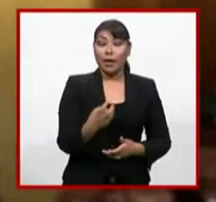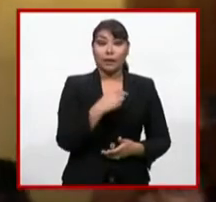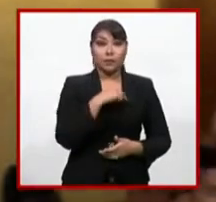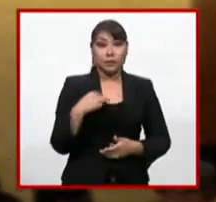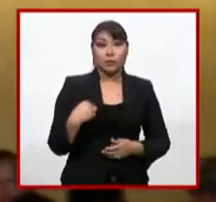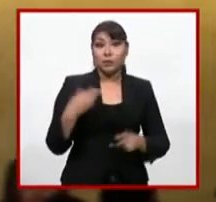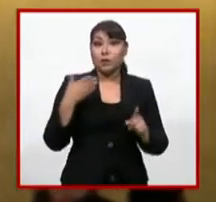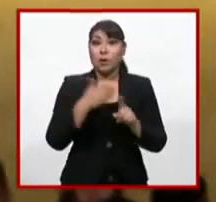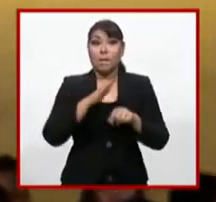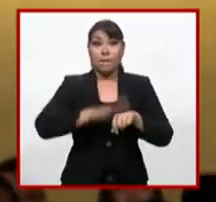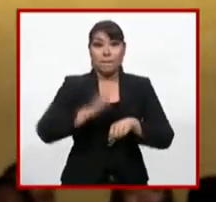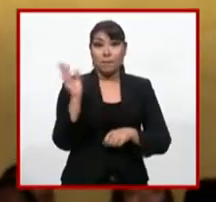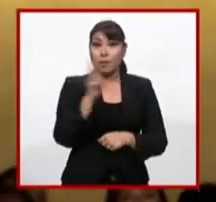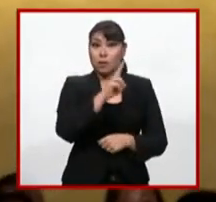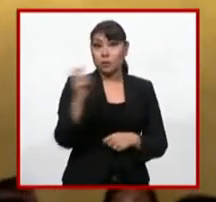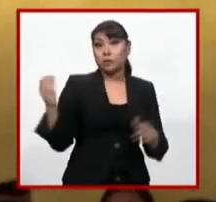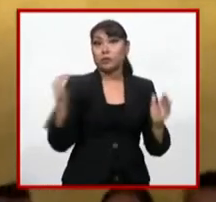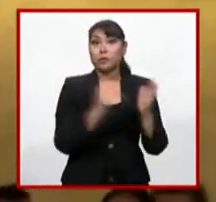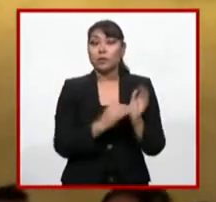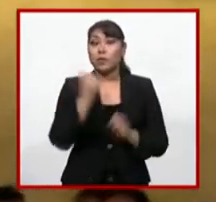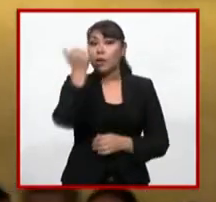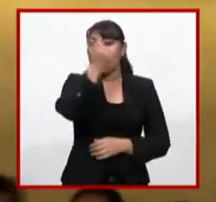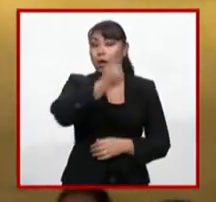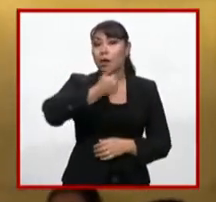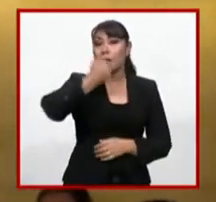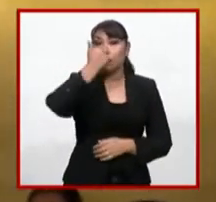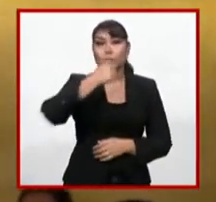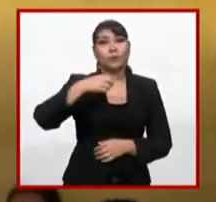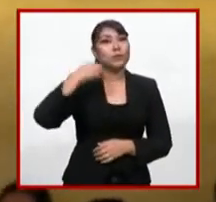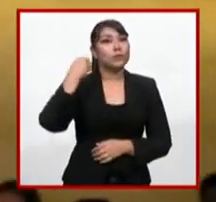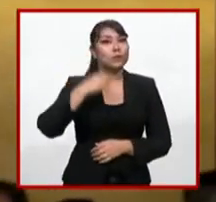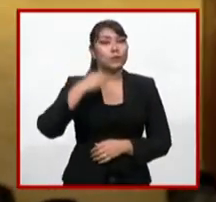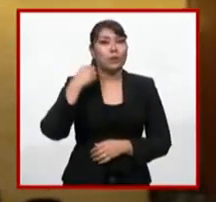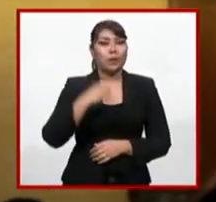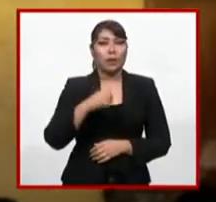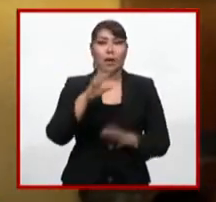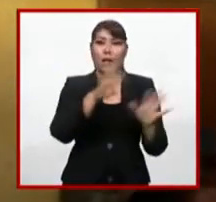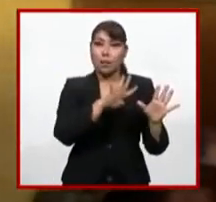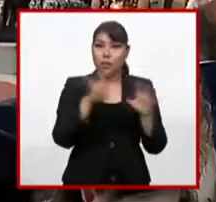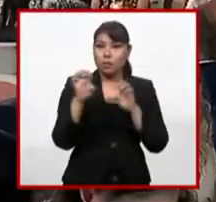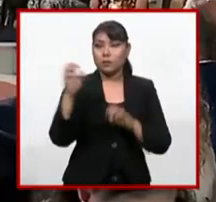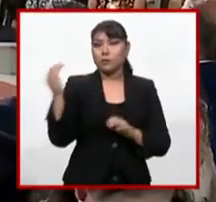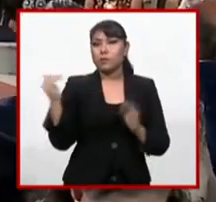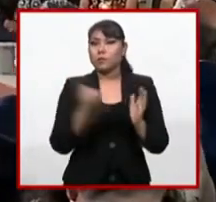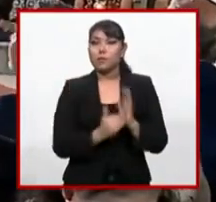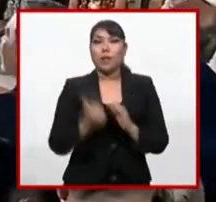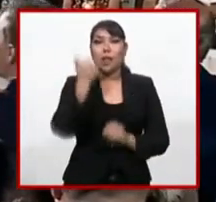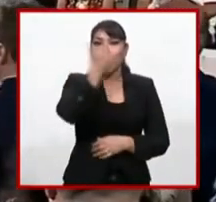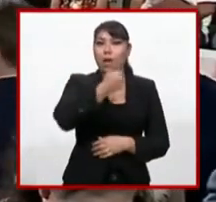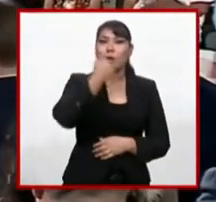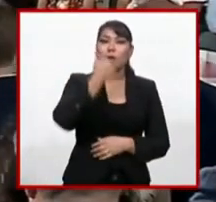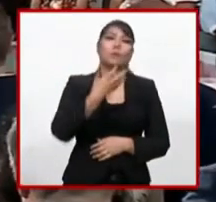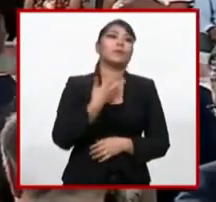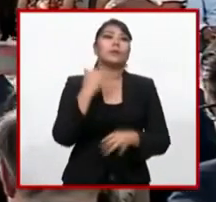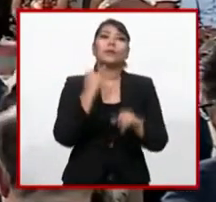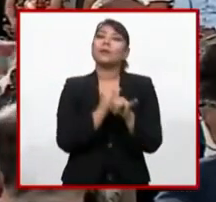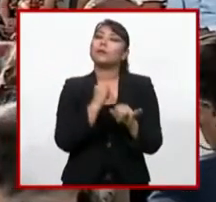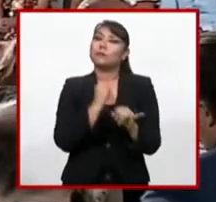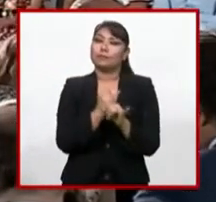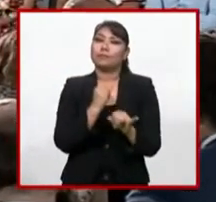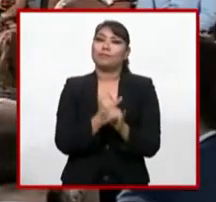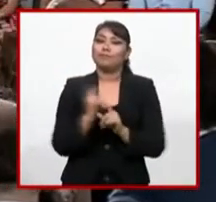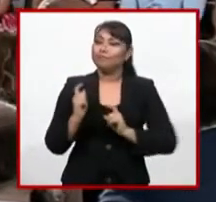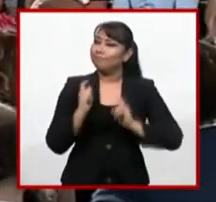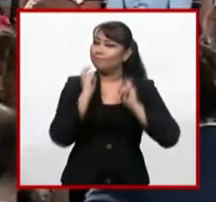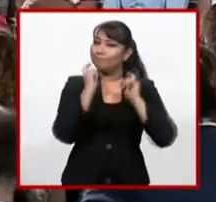a más de 200,000 alumnos, Oaxaca tiene 900,000 alumnos con internet,